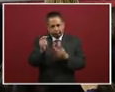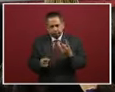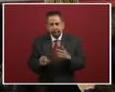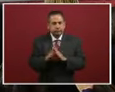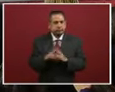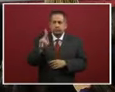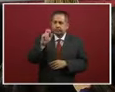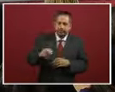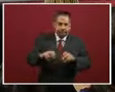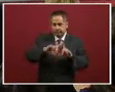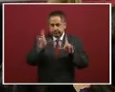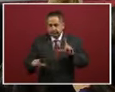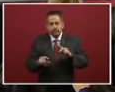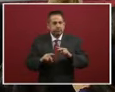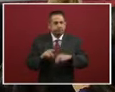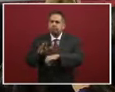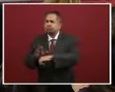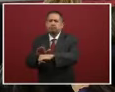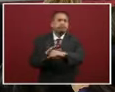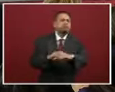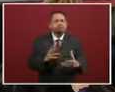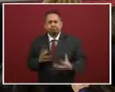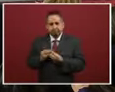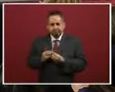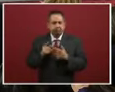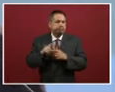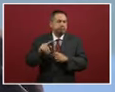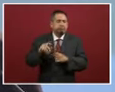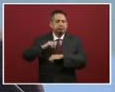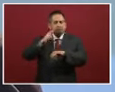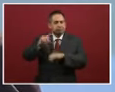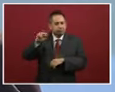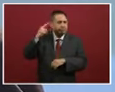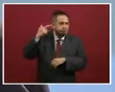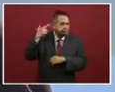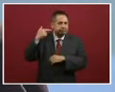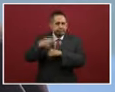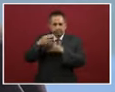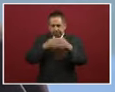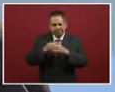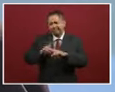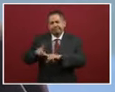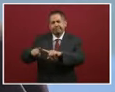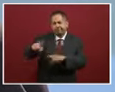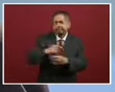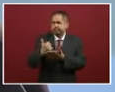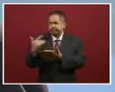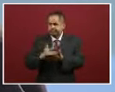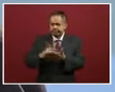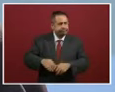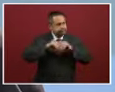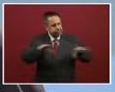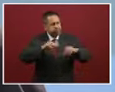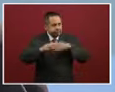actual estrategia nacional para invitar a la sociedad a sumarse, a la Cámara de la Radio y la Televisión, a los empresarios, a todos los actores interesados en hacer de este país un